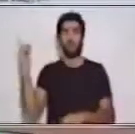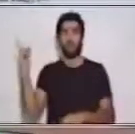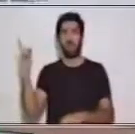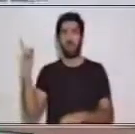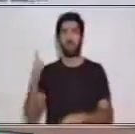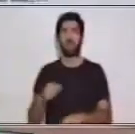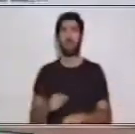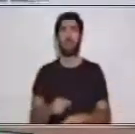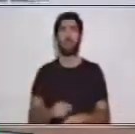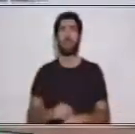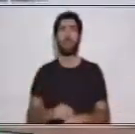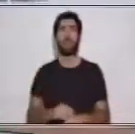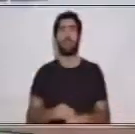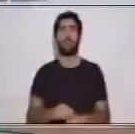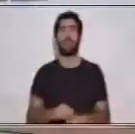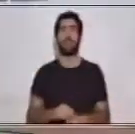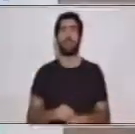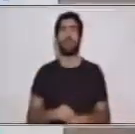conector